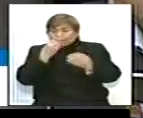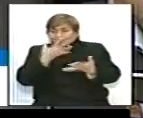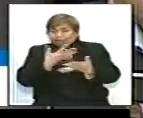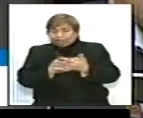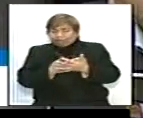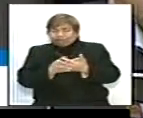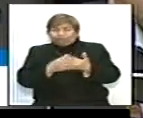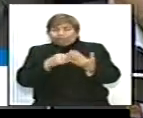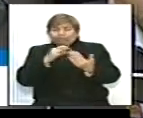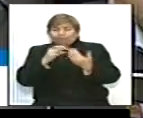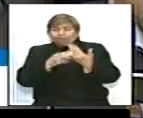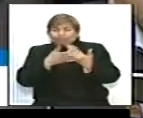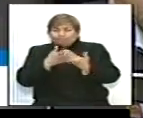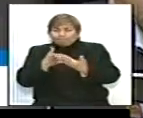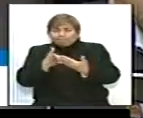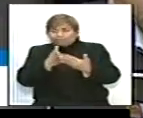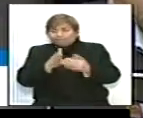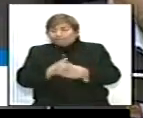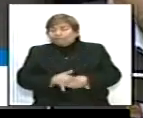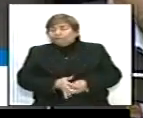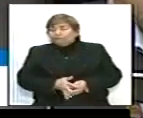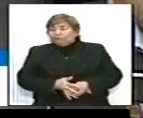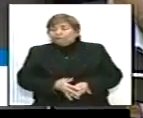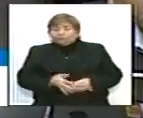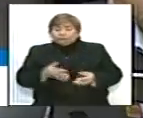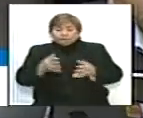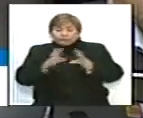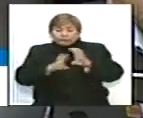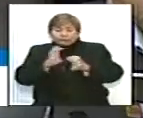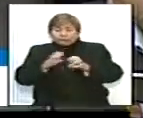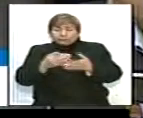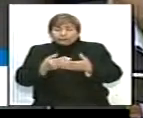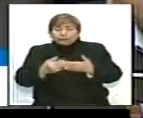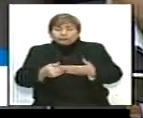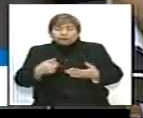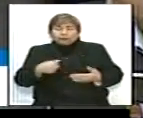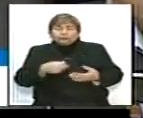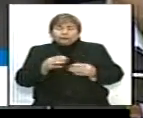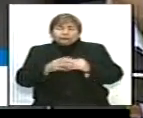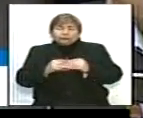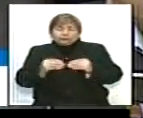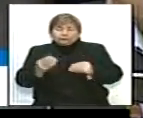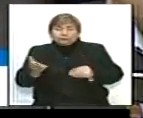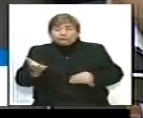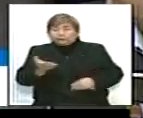viable. Entonces, hubo una evaluación previa y el Ejecutivo, producto de ello,